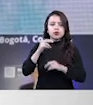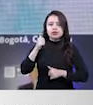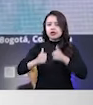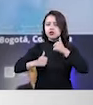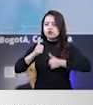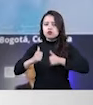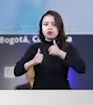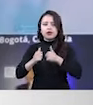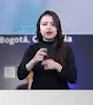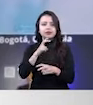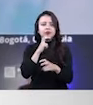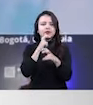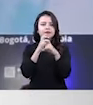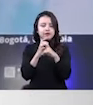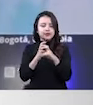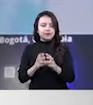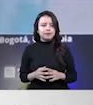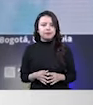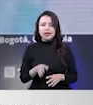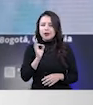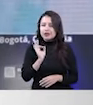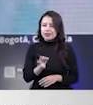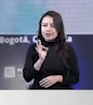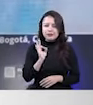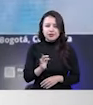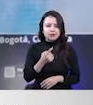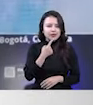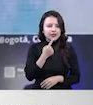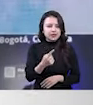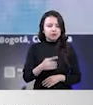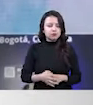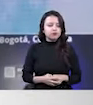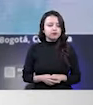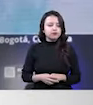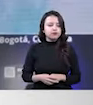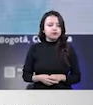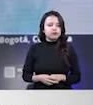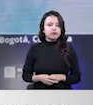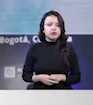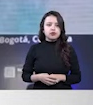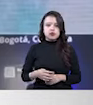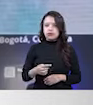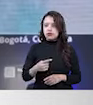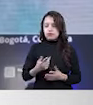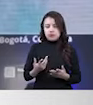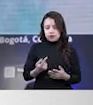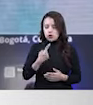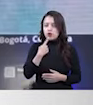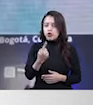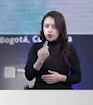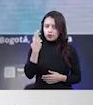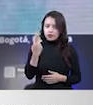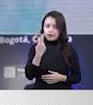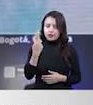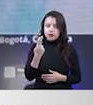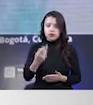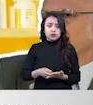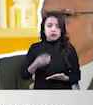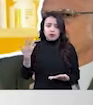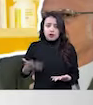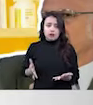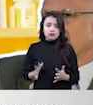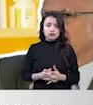muy compleja, pero siempre empezamos diciendo, no pierdo la oportunidad para repetirlo, porque son muy